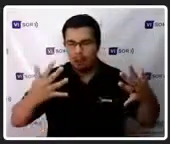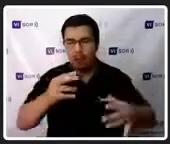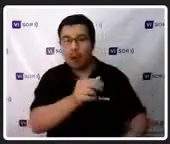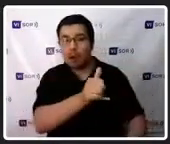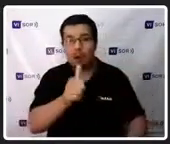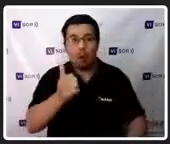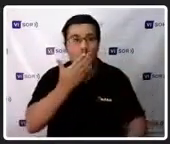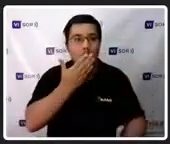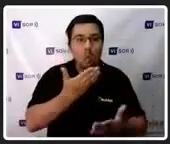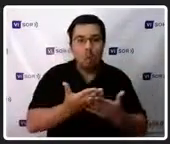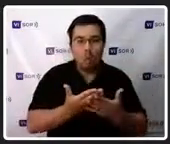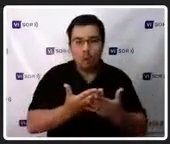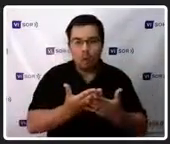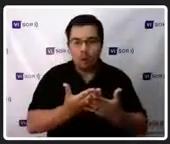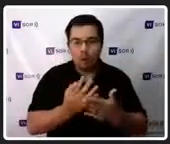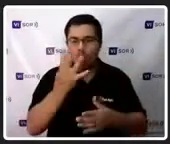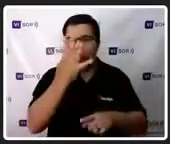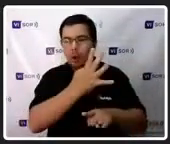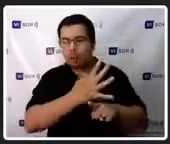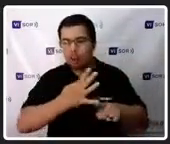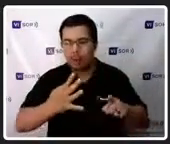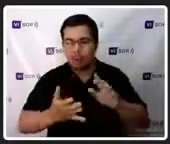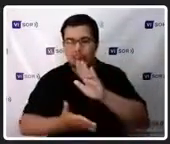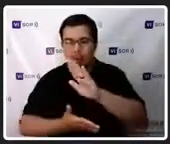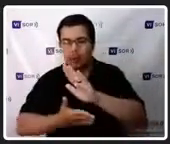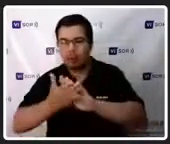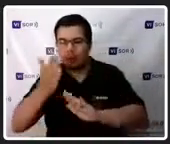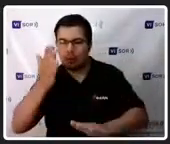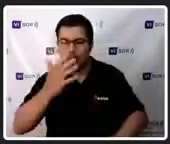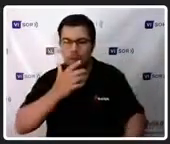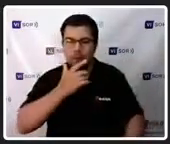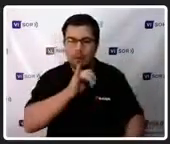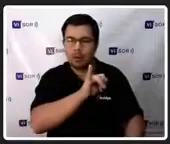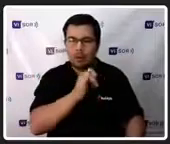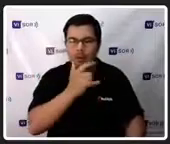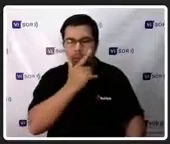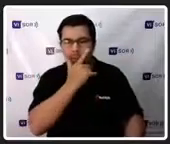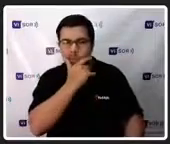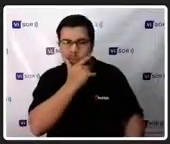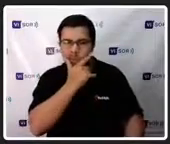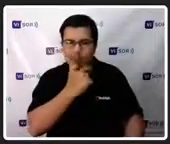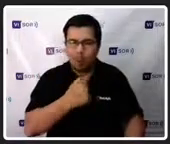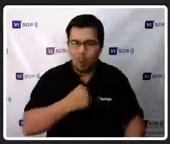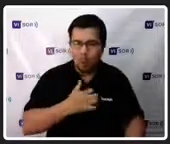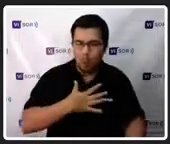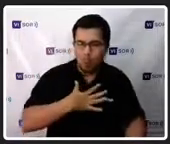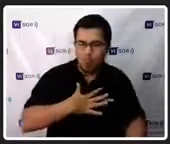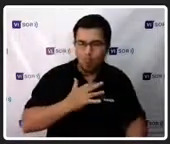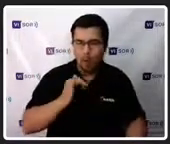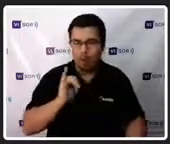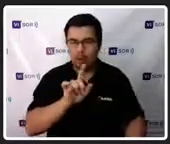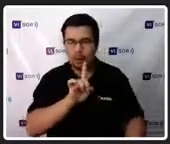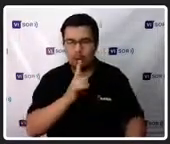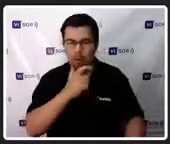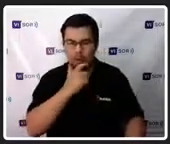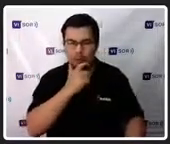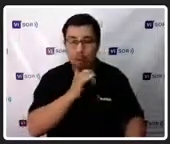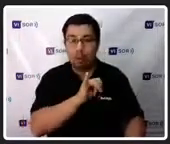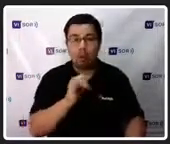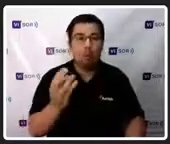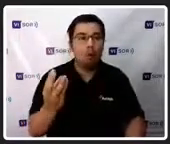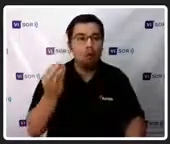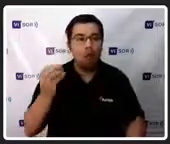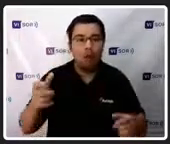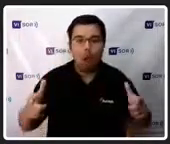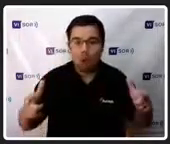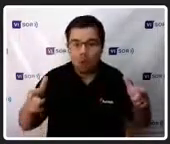incertidumbre. Y si nos va a gustar o no. Tuve la buena suerte de que, gracias a buenos